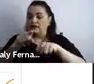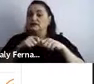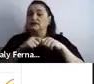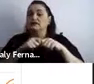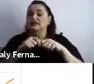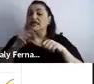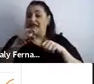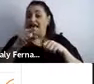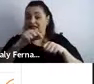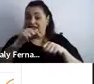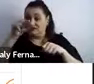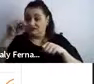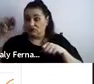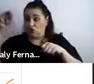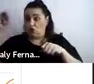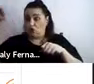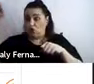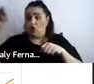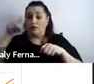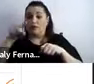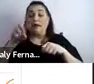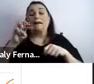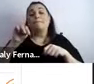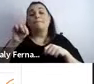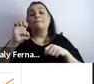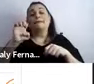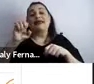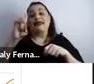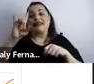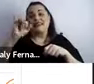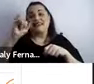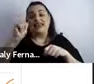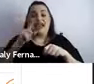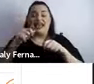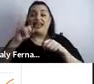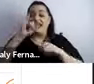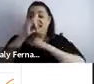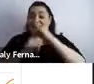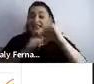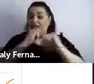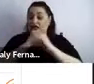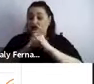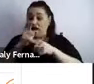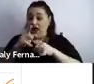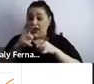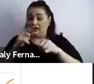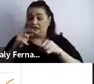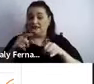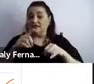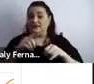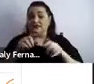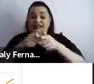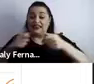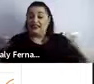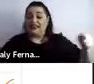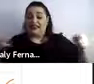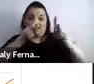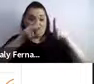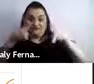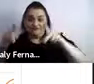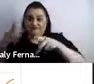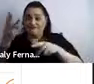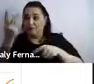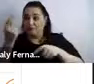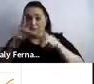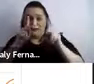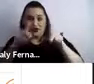esta es la media internacional ponderada según carga demográfica, para todos